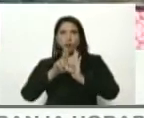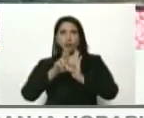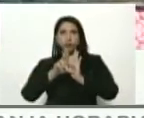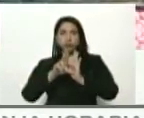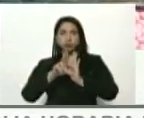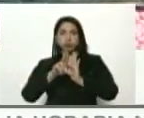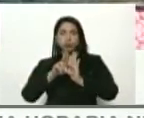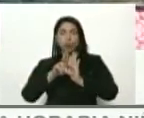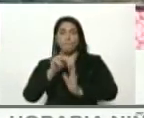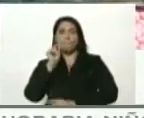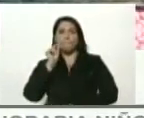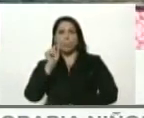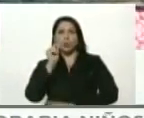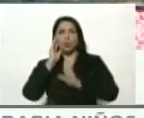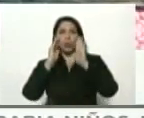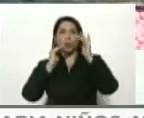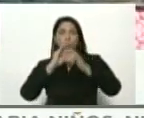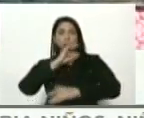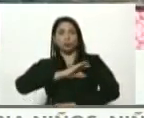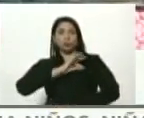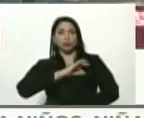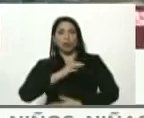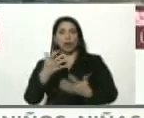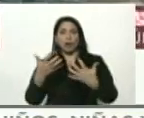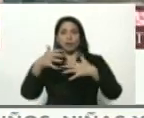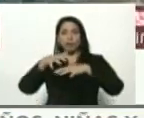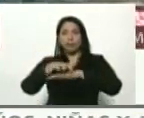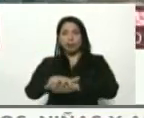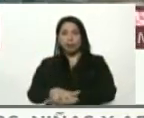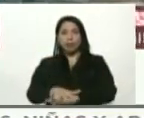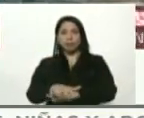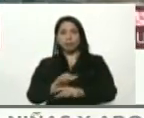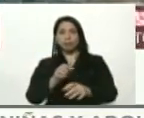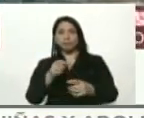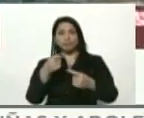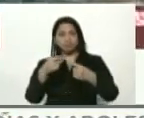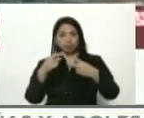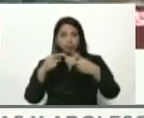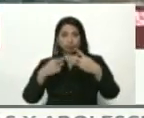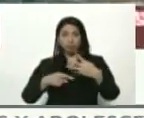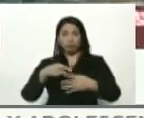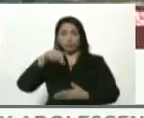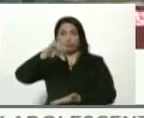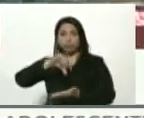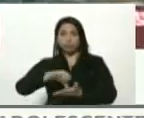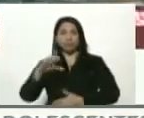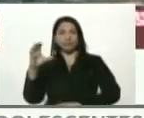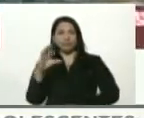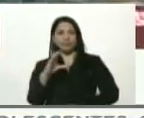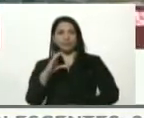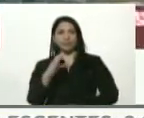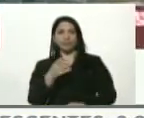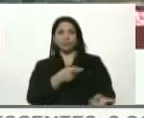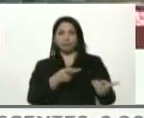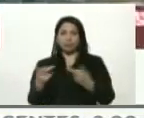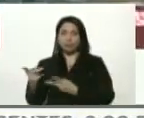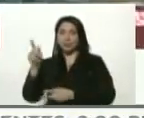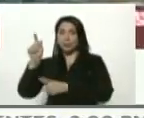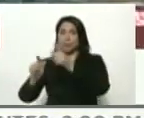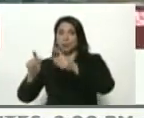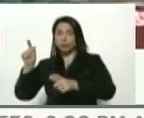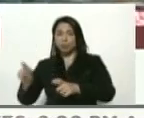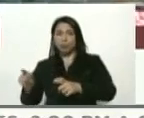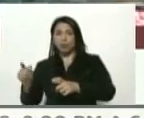de atención social integral, PASI, distribuido en la ciudad capital para recibir a los connacionales que